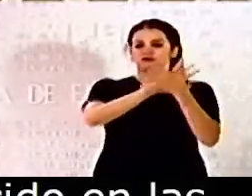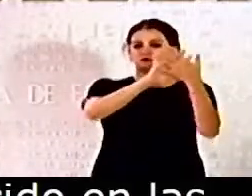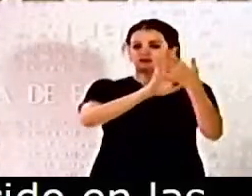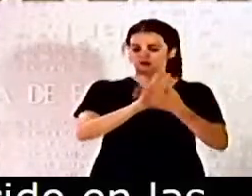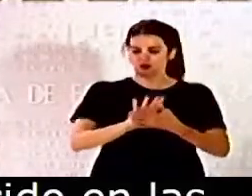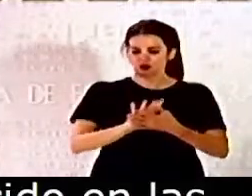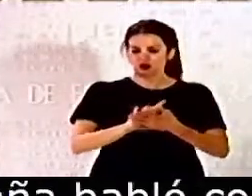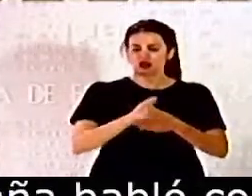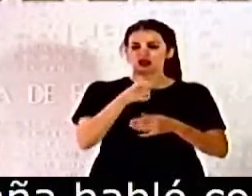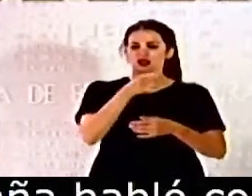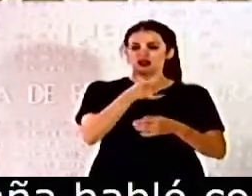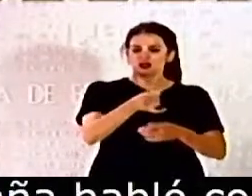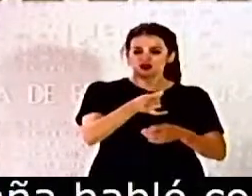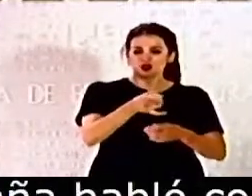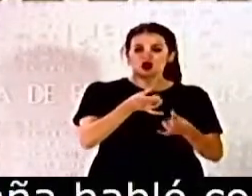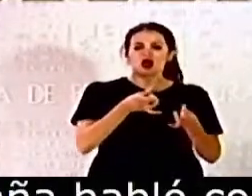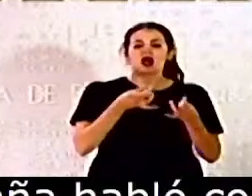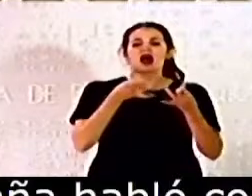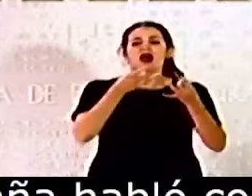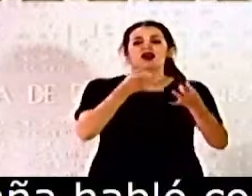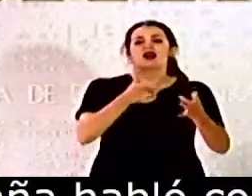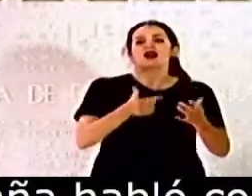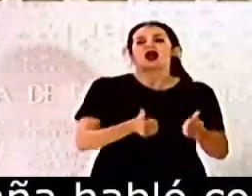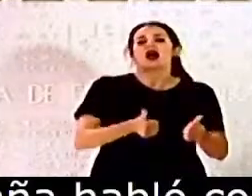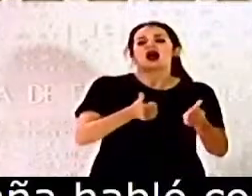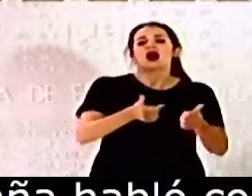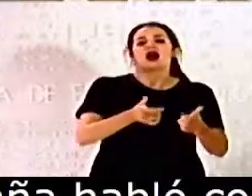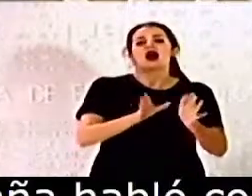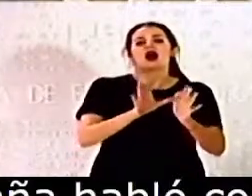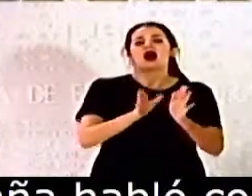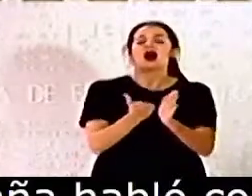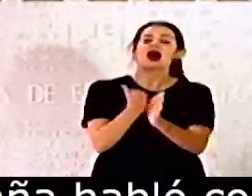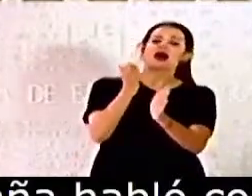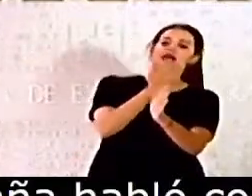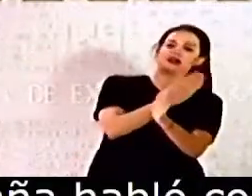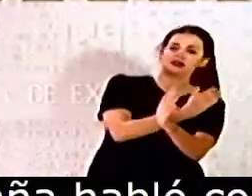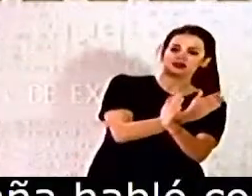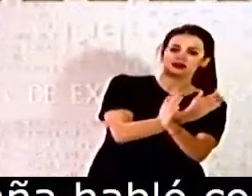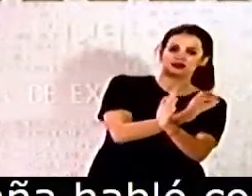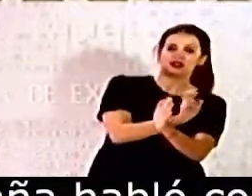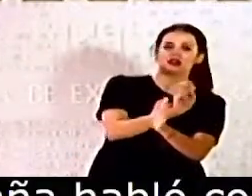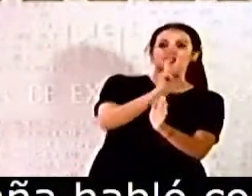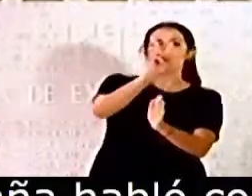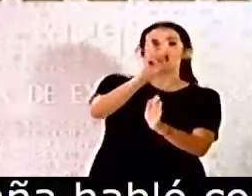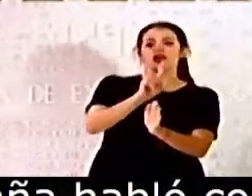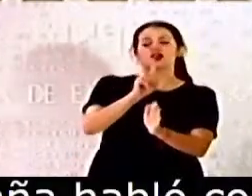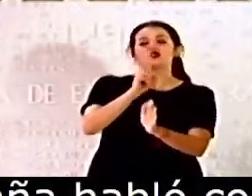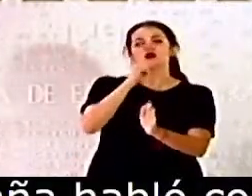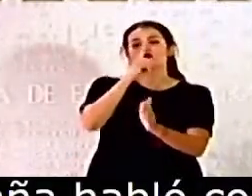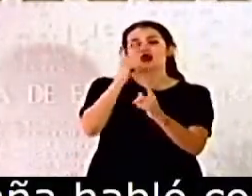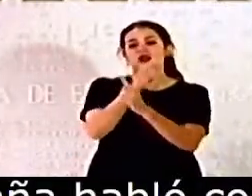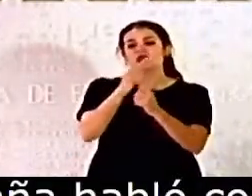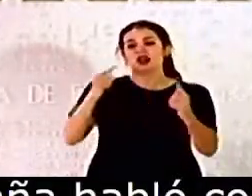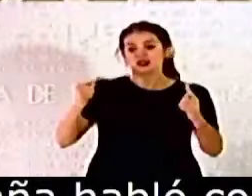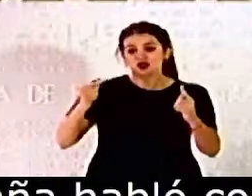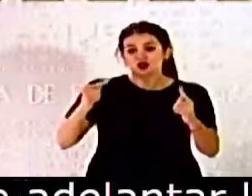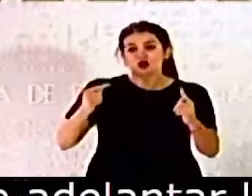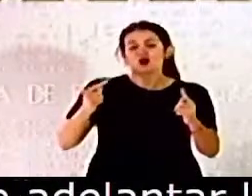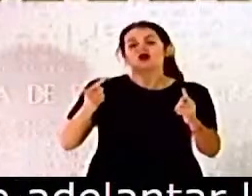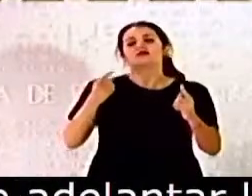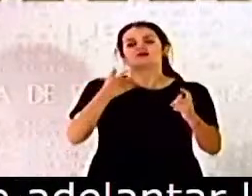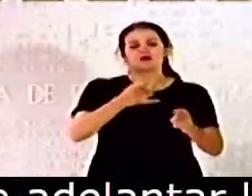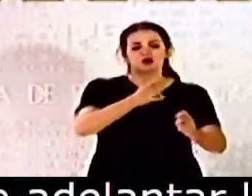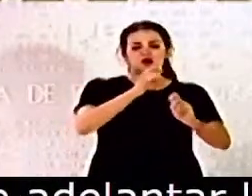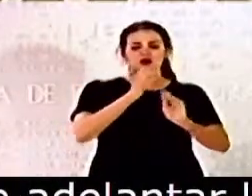adelantar las que correspondían a la última parte del año, adelantarlas a la segunda parte del año. ¿Por qué?